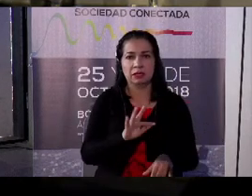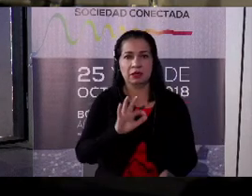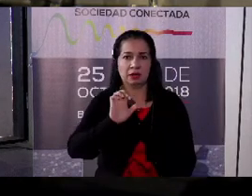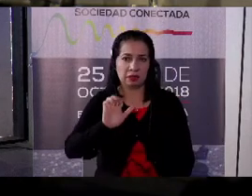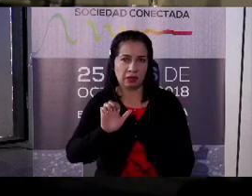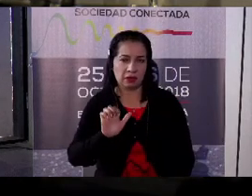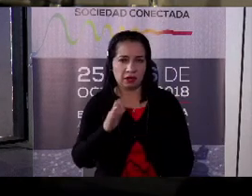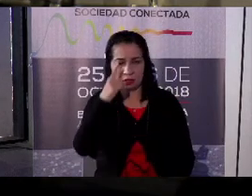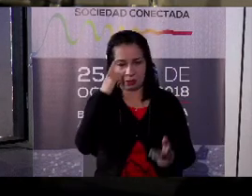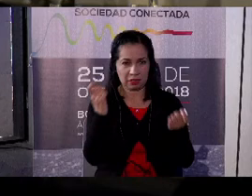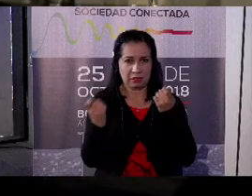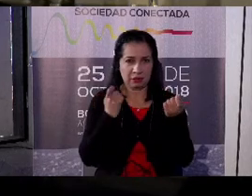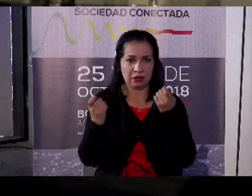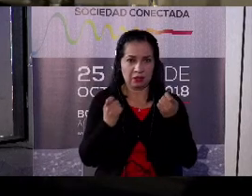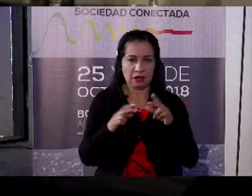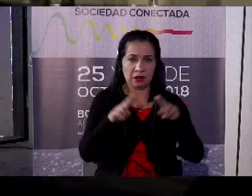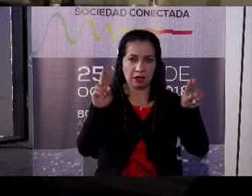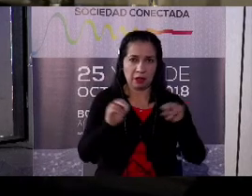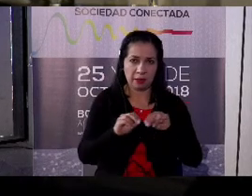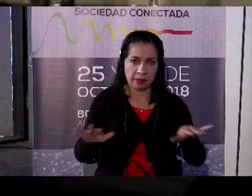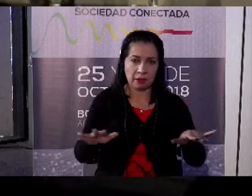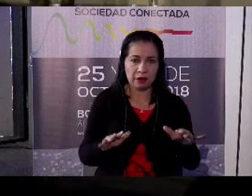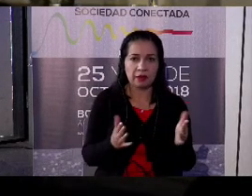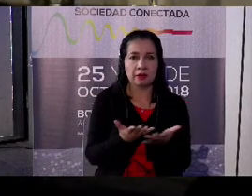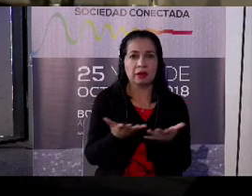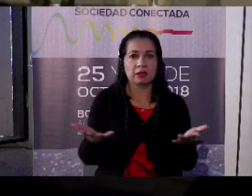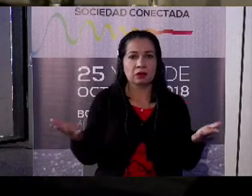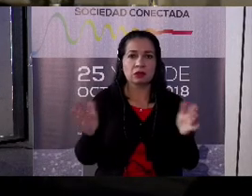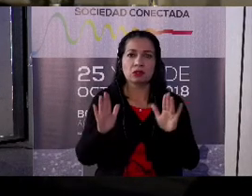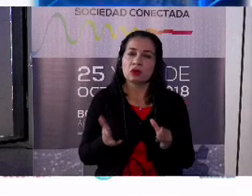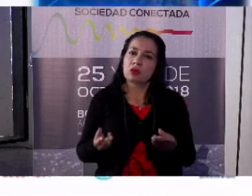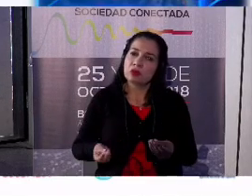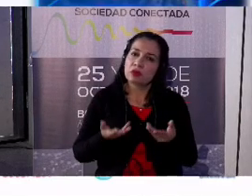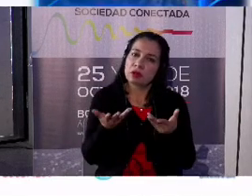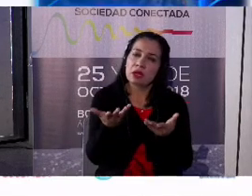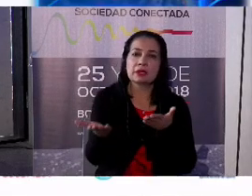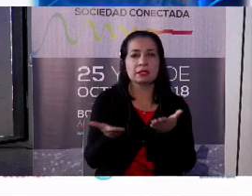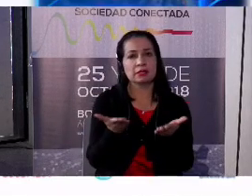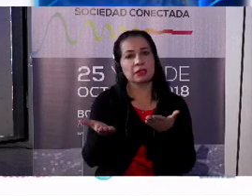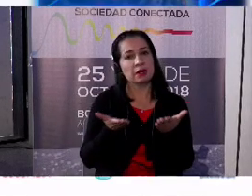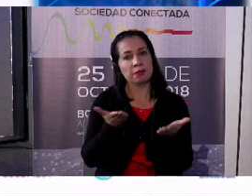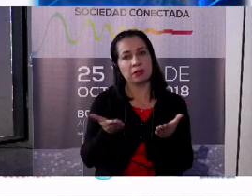nuestra estrategia internet las cosas es brindar